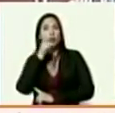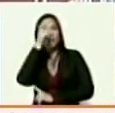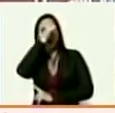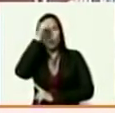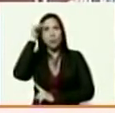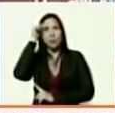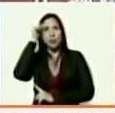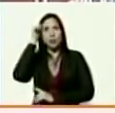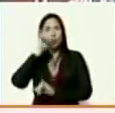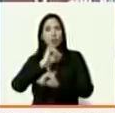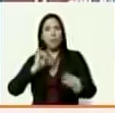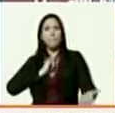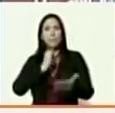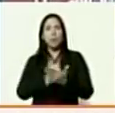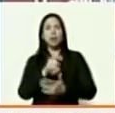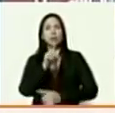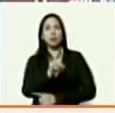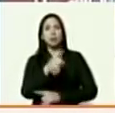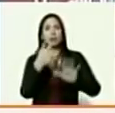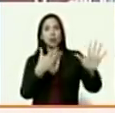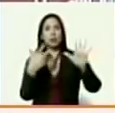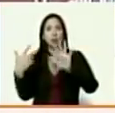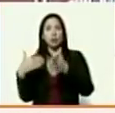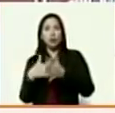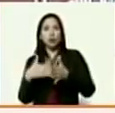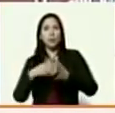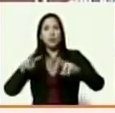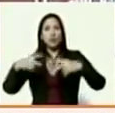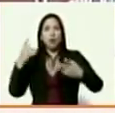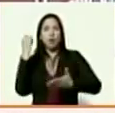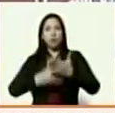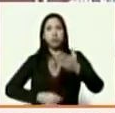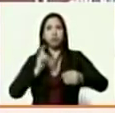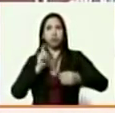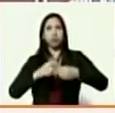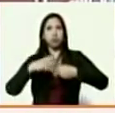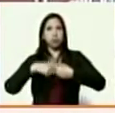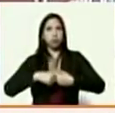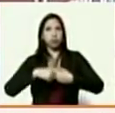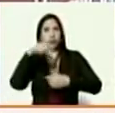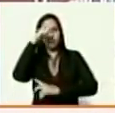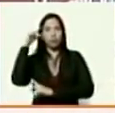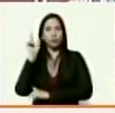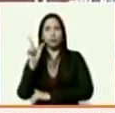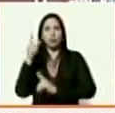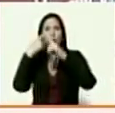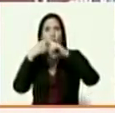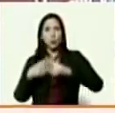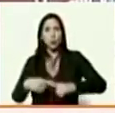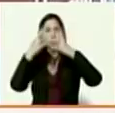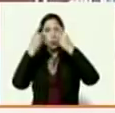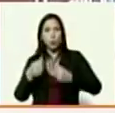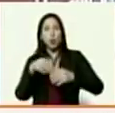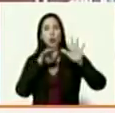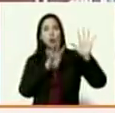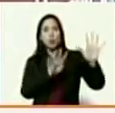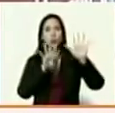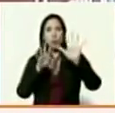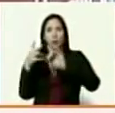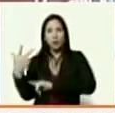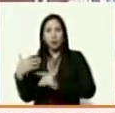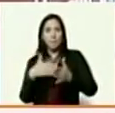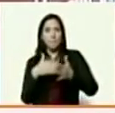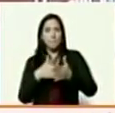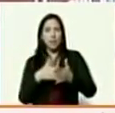se registraron 188.000 nuevos inscritos en la tolda roja para un total de 993.000 en